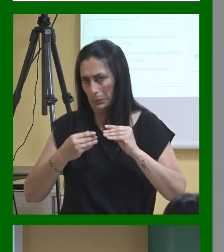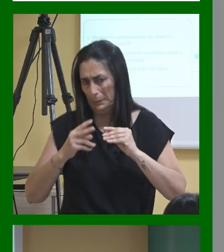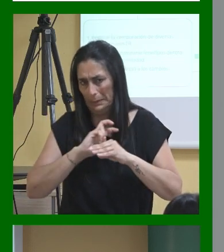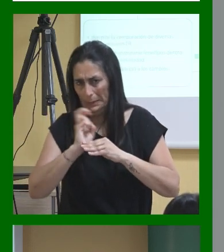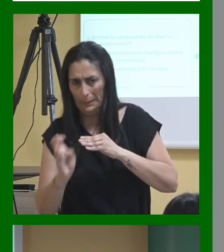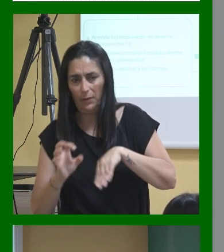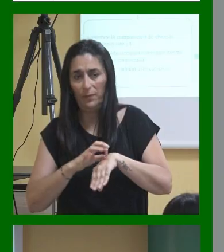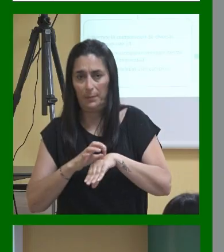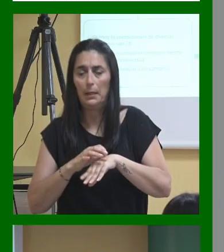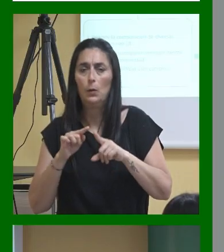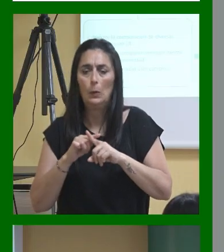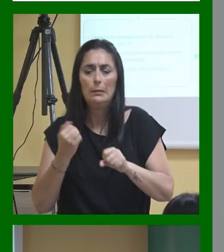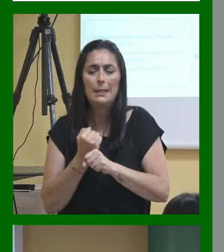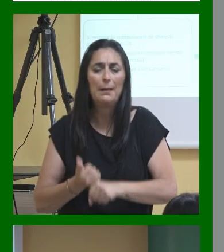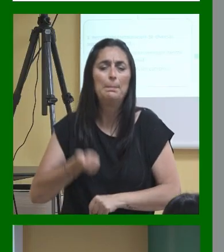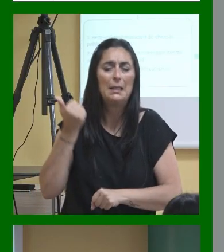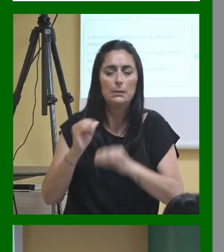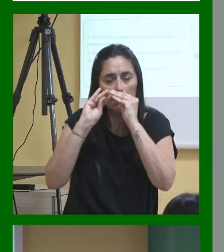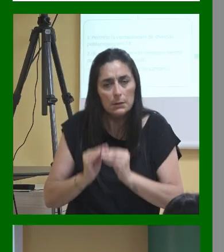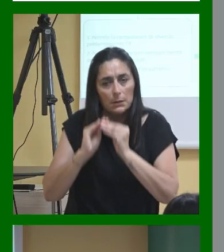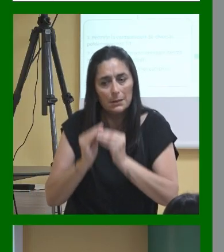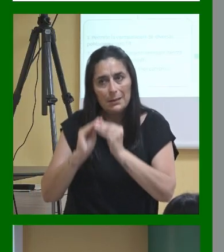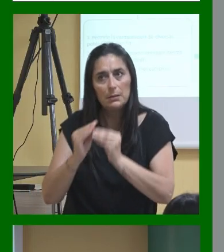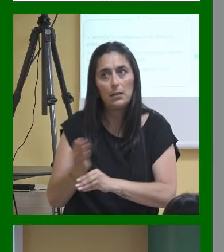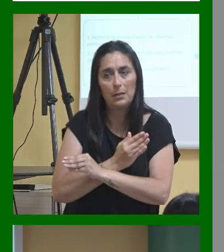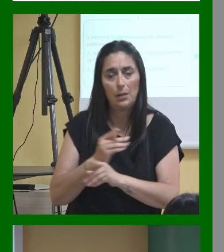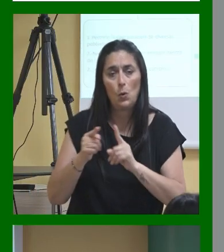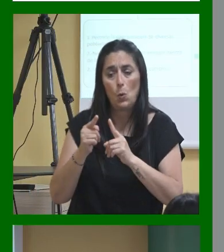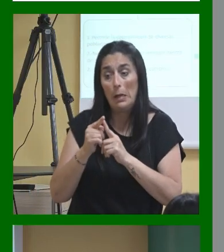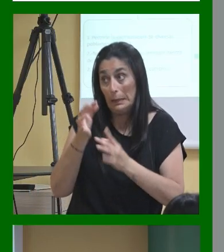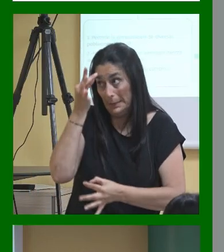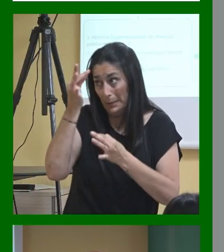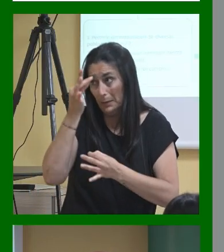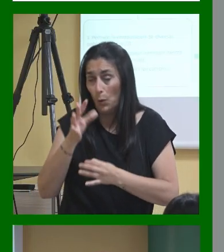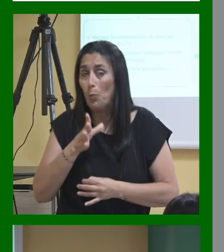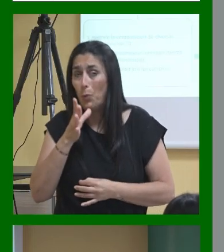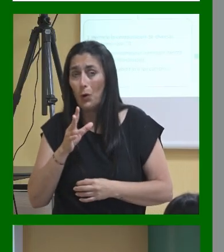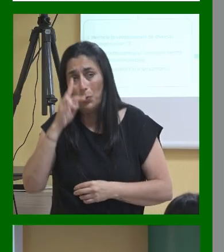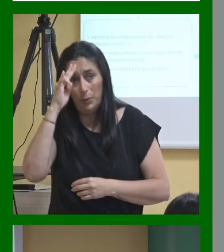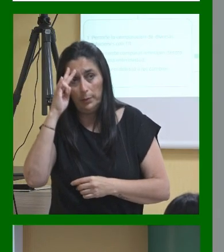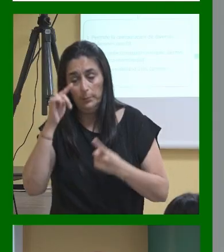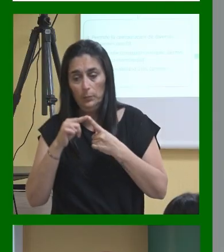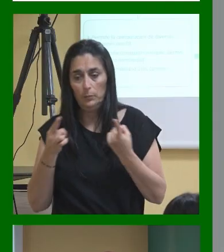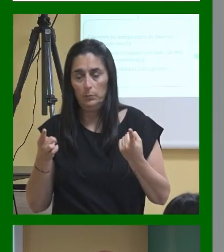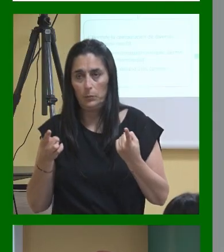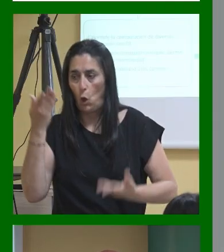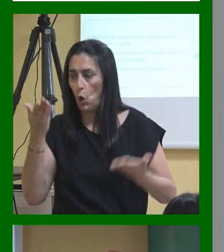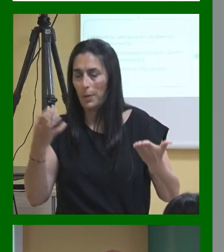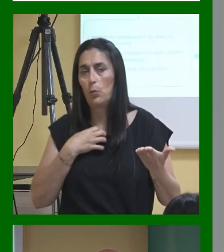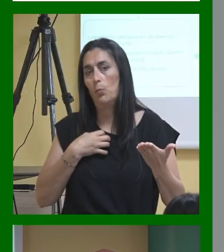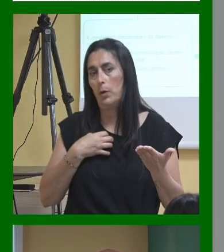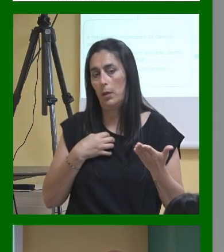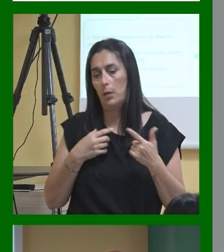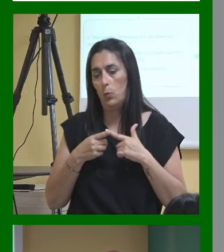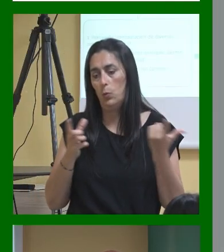Entonces, hay que trabajar más en el diseño. ¿Y por qué las escalas específicas tienen un problema? No se pueden comparar, tú no te permiten comparar con